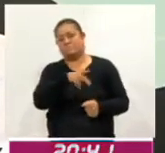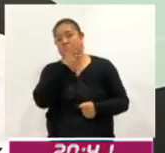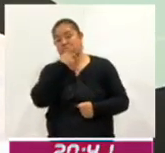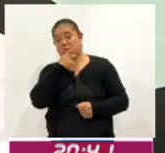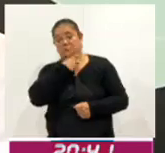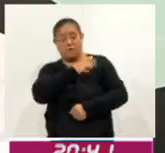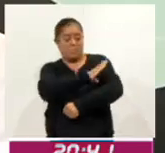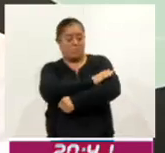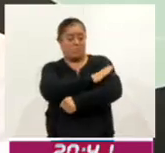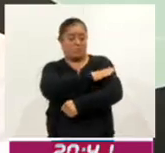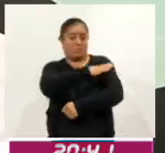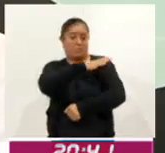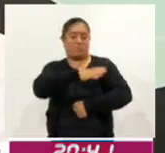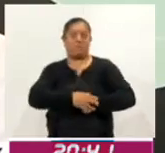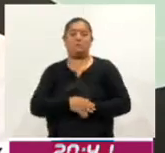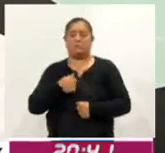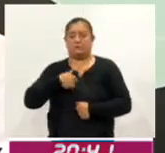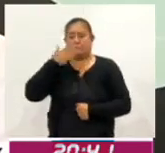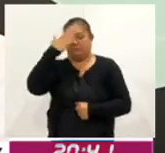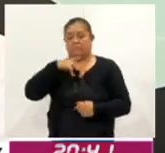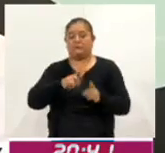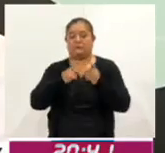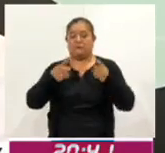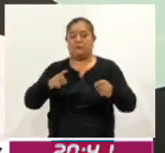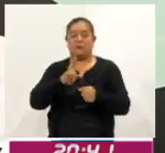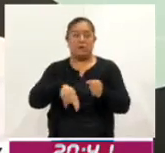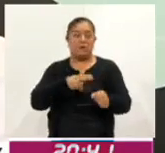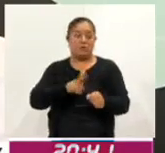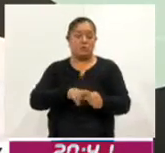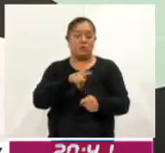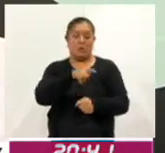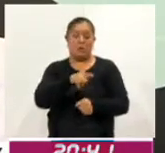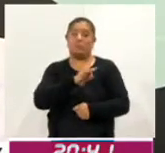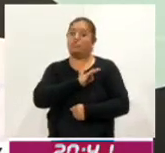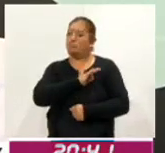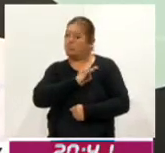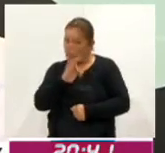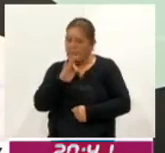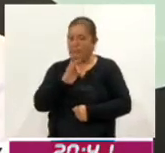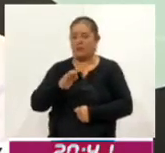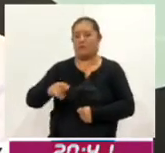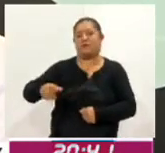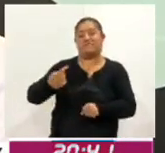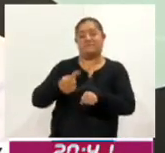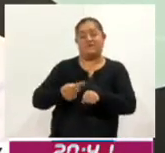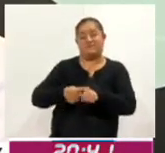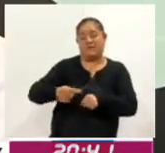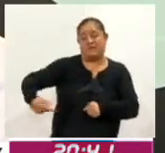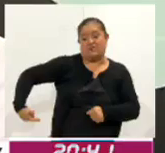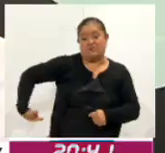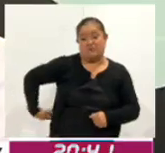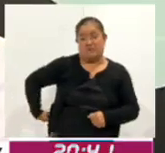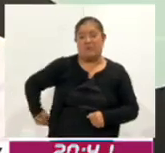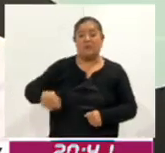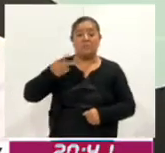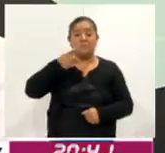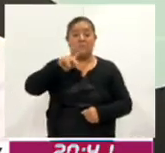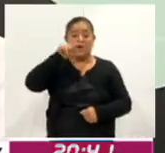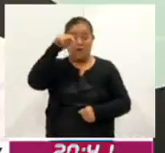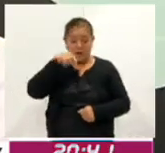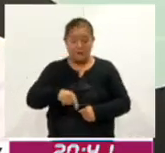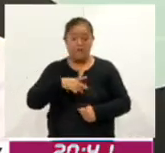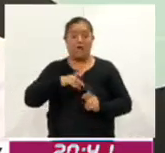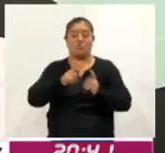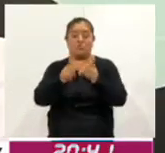presión alta, que sabemos que por desarrollo natural de la enfermedad pueden padecer enfermedad renal. Pero específicamente aquí tenemos un grupo